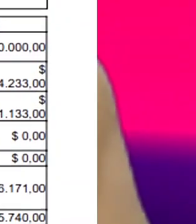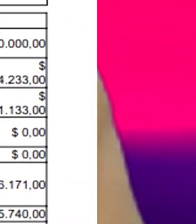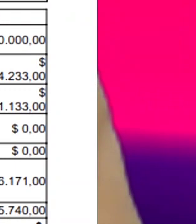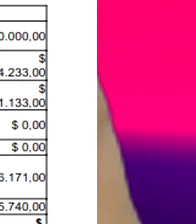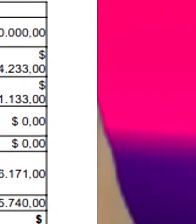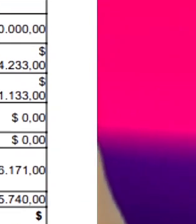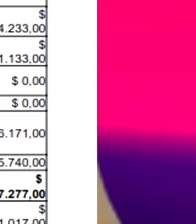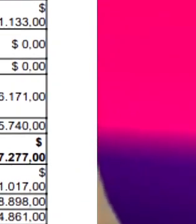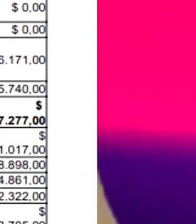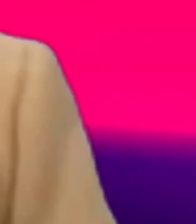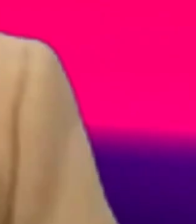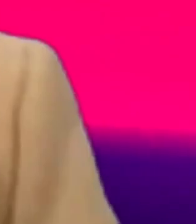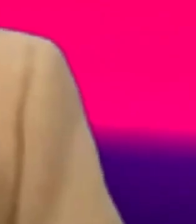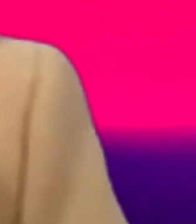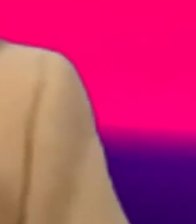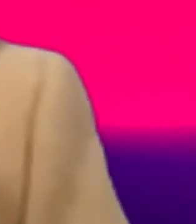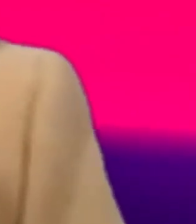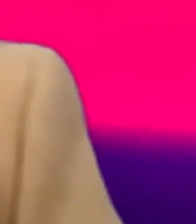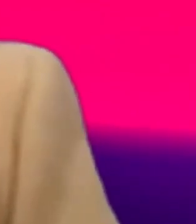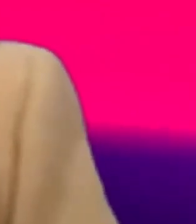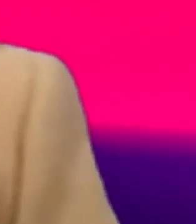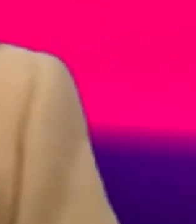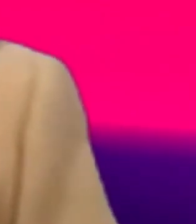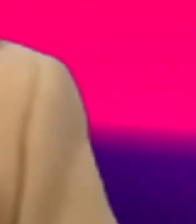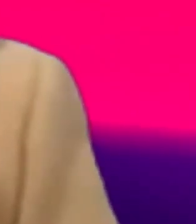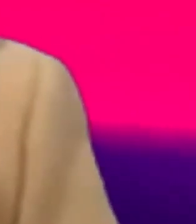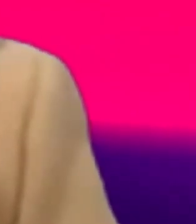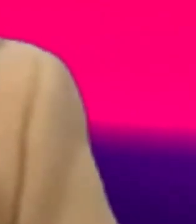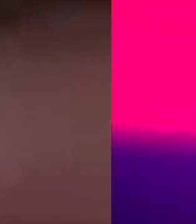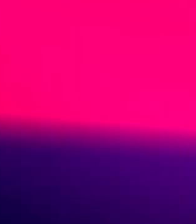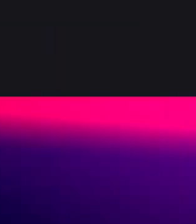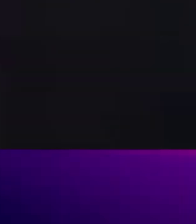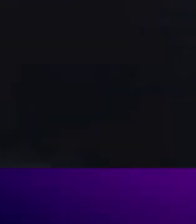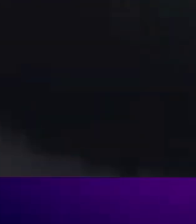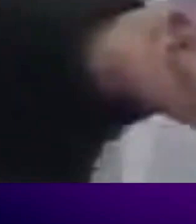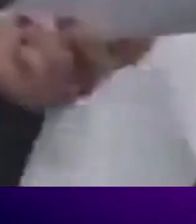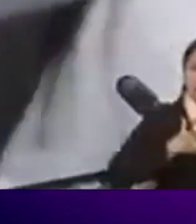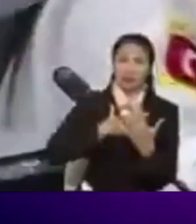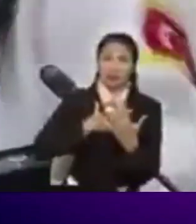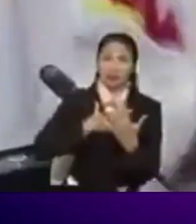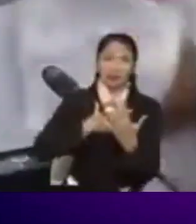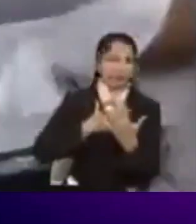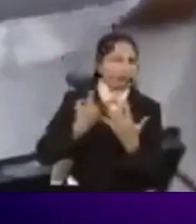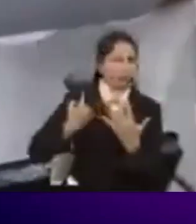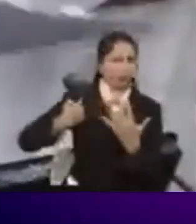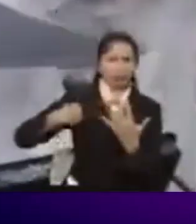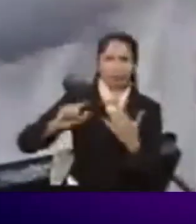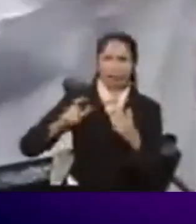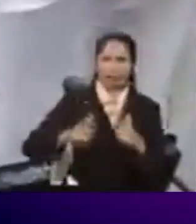debes compartir con tu familia uribista. Regálanos un like y nos vemos en el siguiente video. Que nosotros no somos